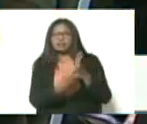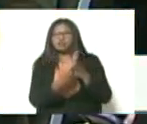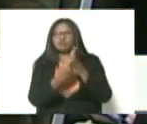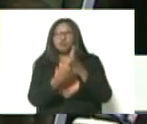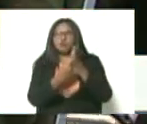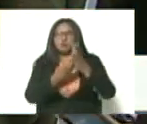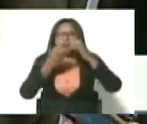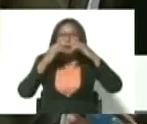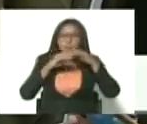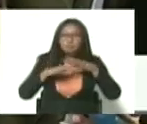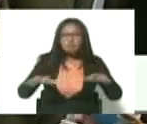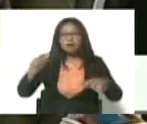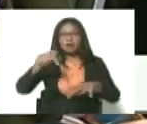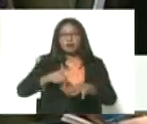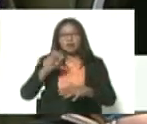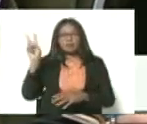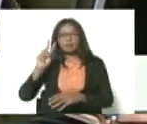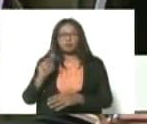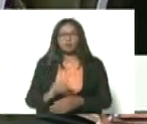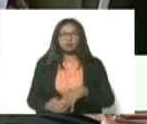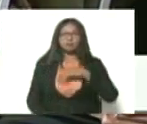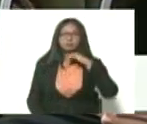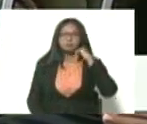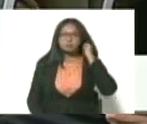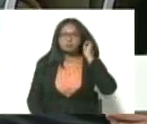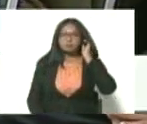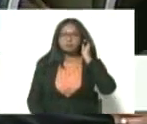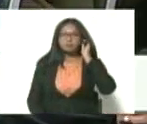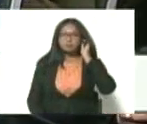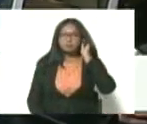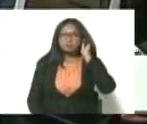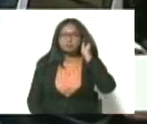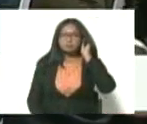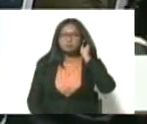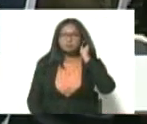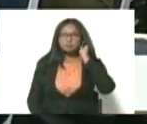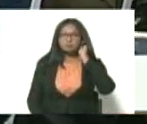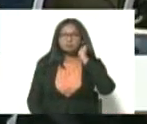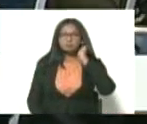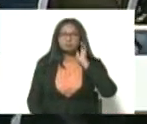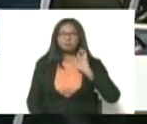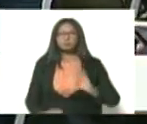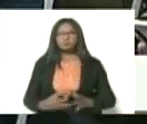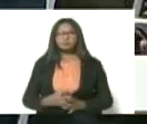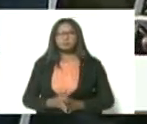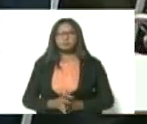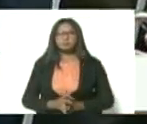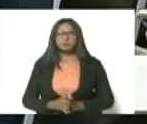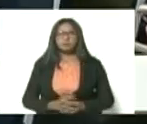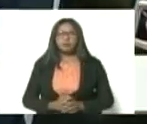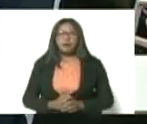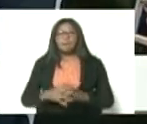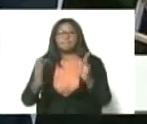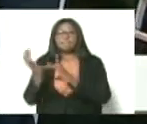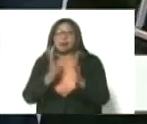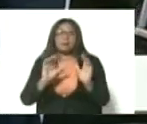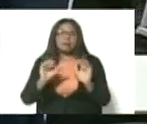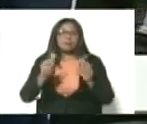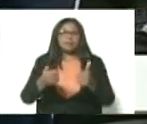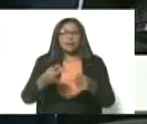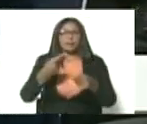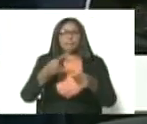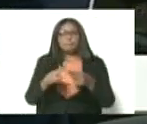ya en una etapa avanzada para el mes de abril. Mientras tanto,